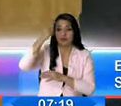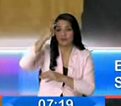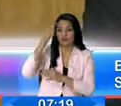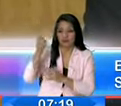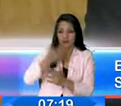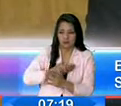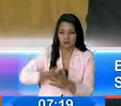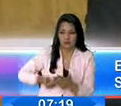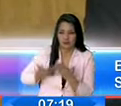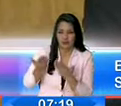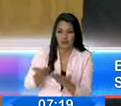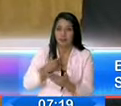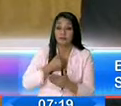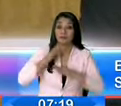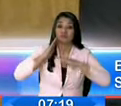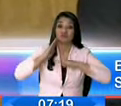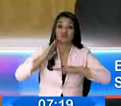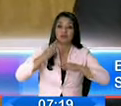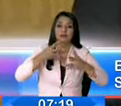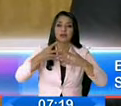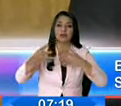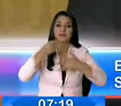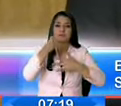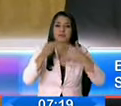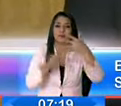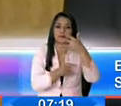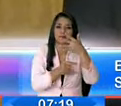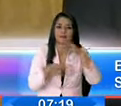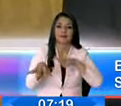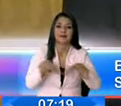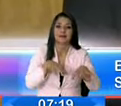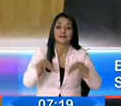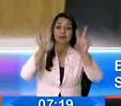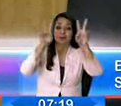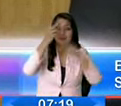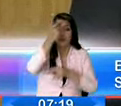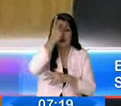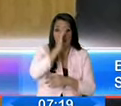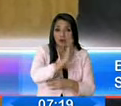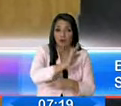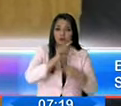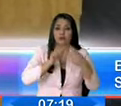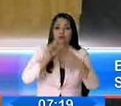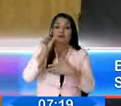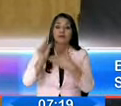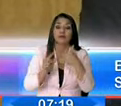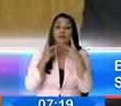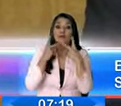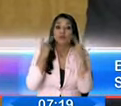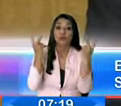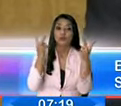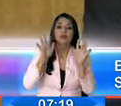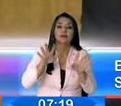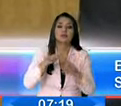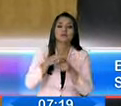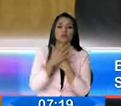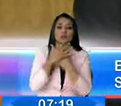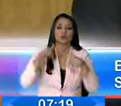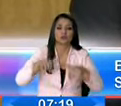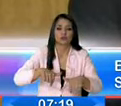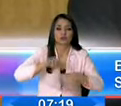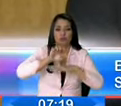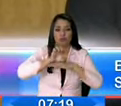presidente, es transparentar en ese ámbito de la deuda y de todas las finanzas públicas la situación de nuestra